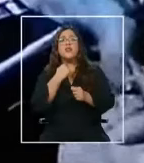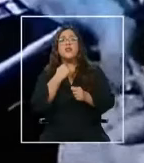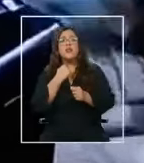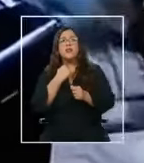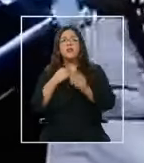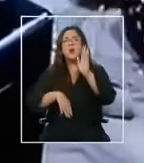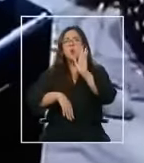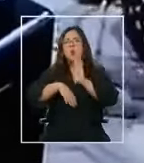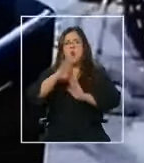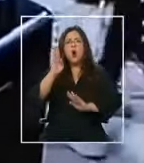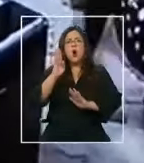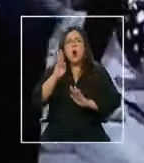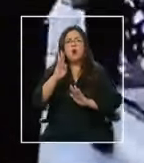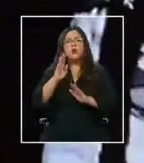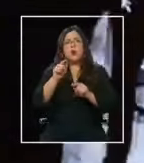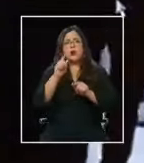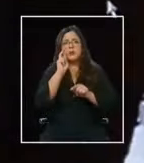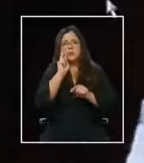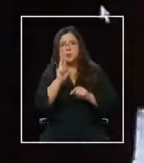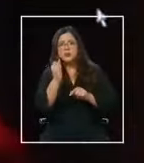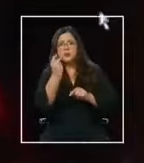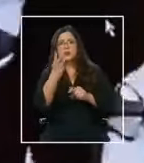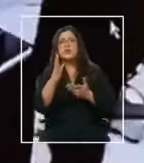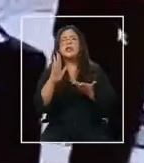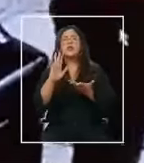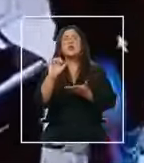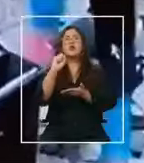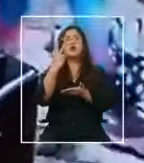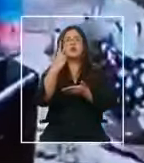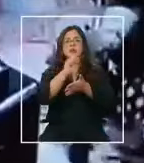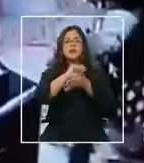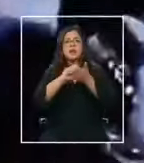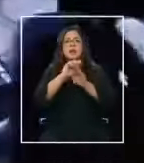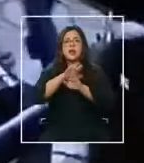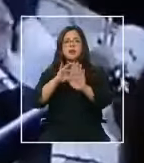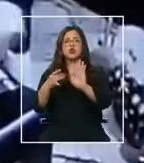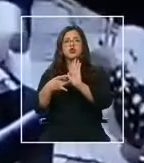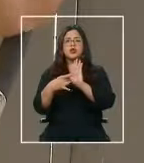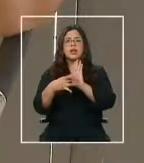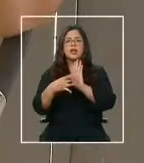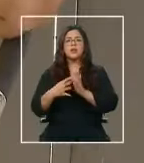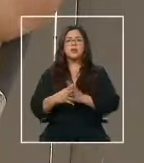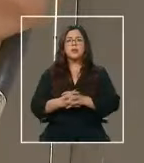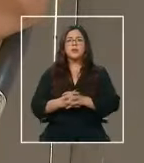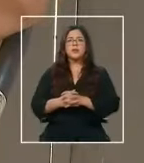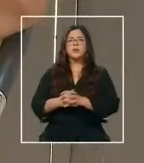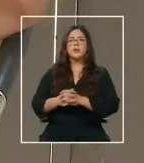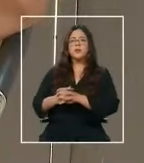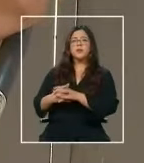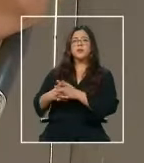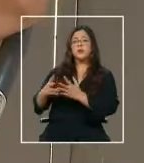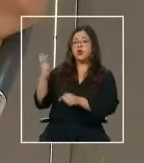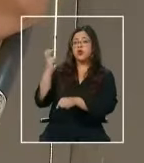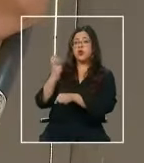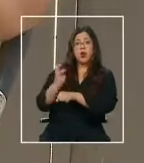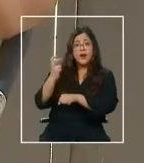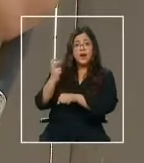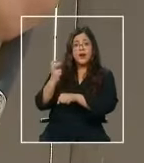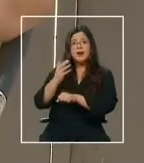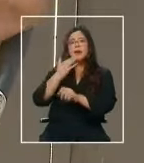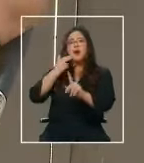escuchando alza según cifras de la de prevención del delito no solamente roban solamente